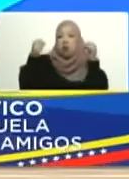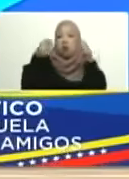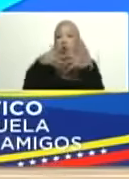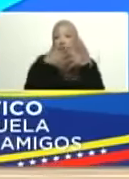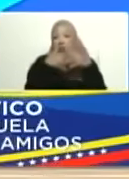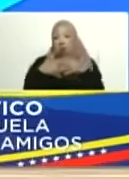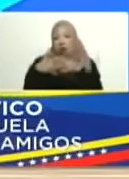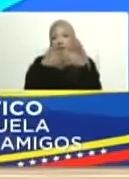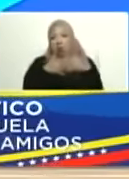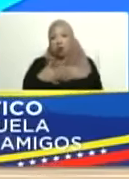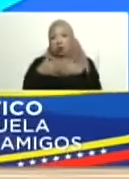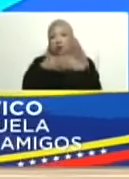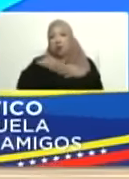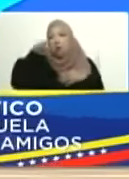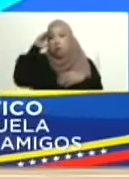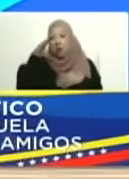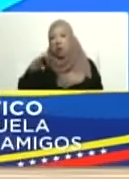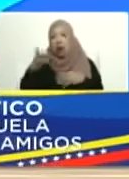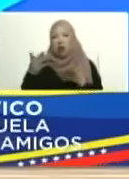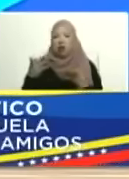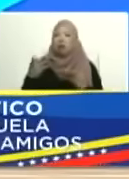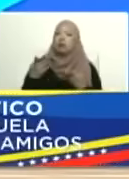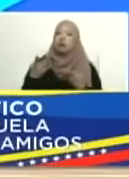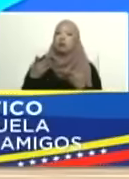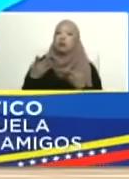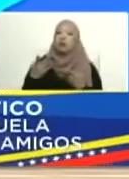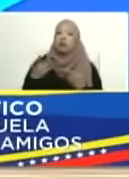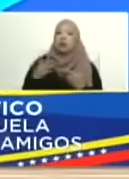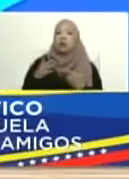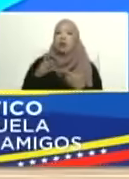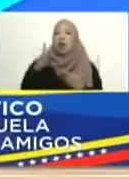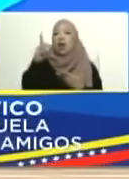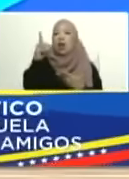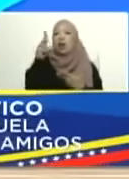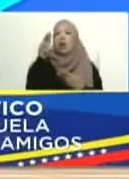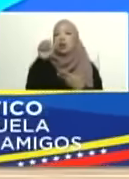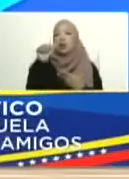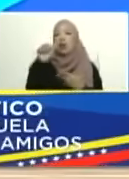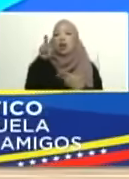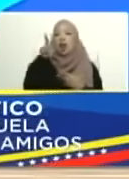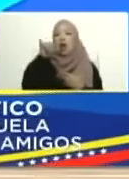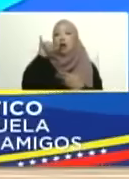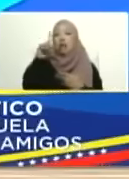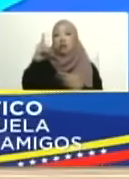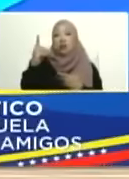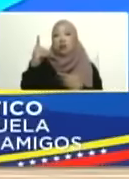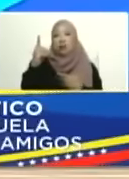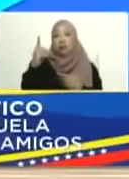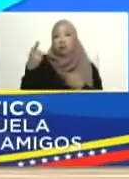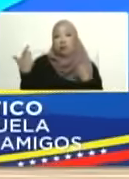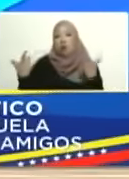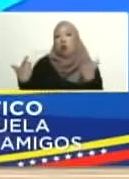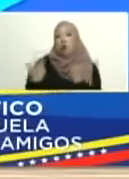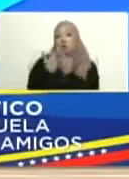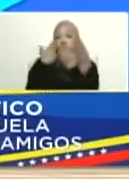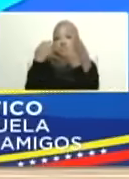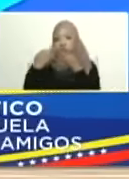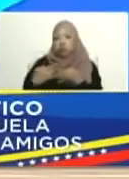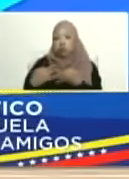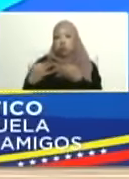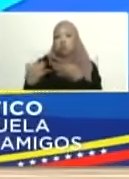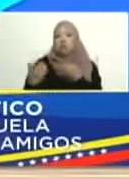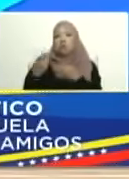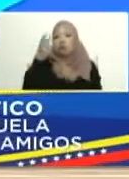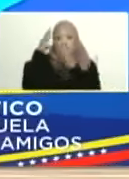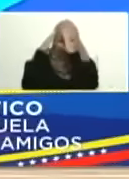Unidos como militar, David Granger, y decreta la guerra contra la